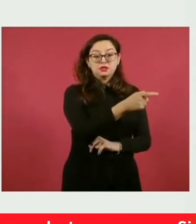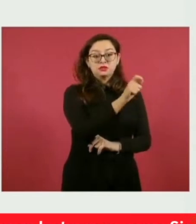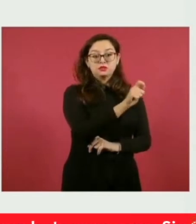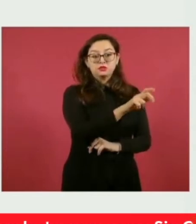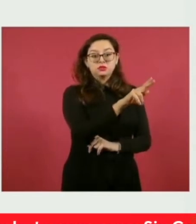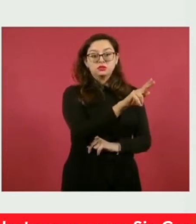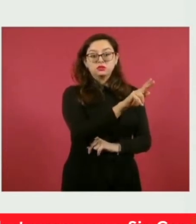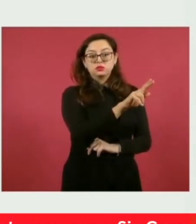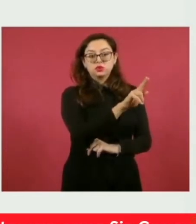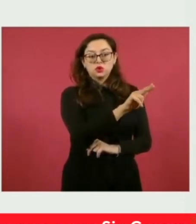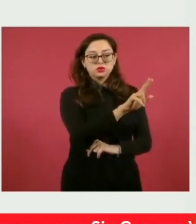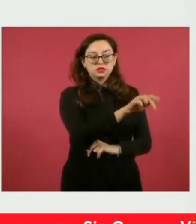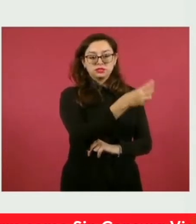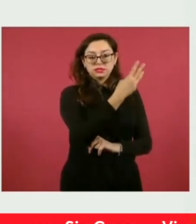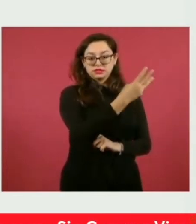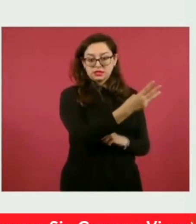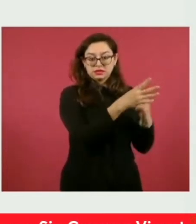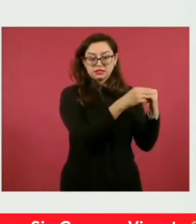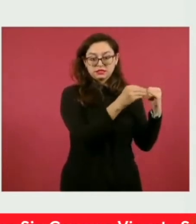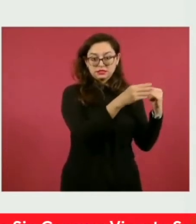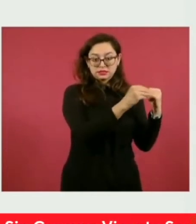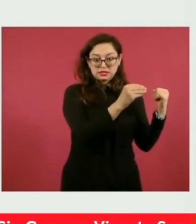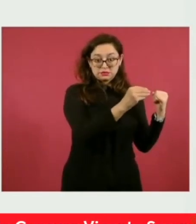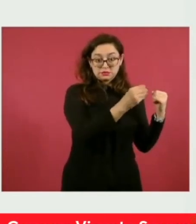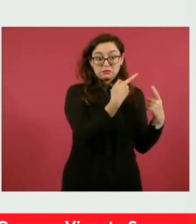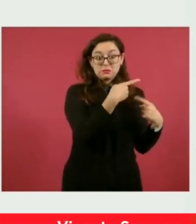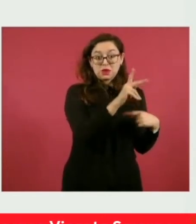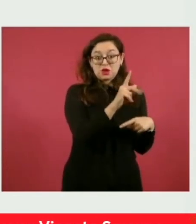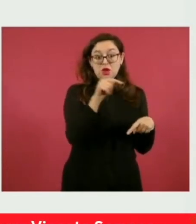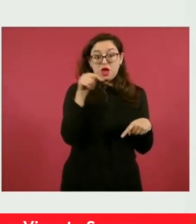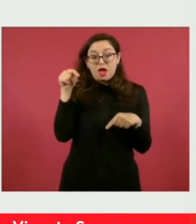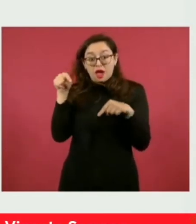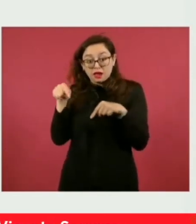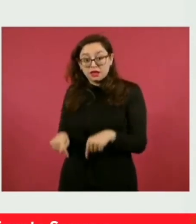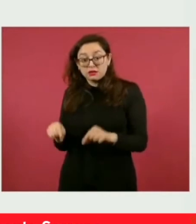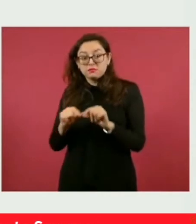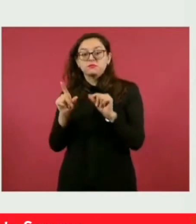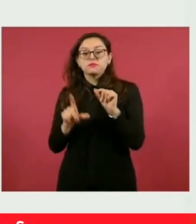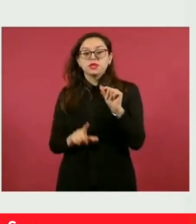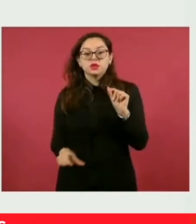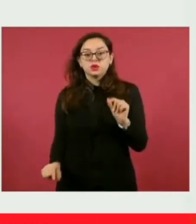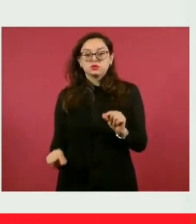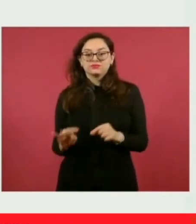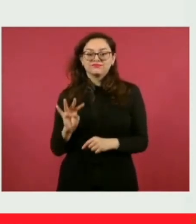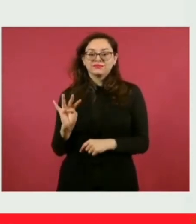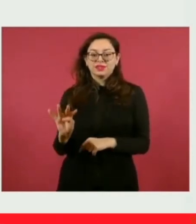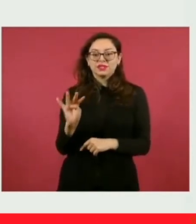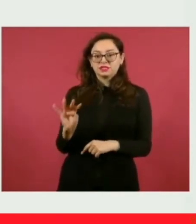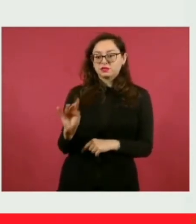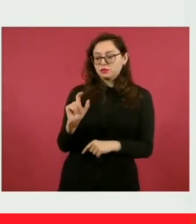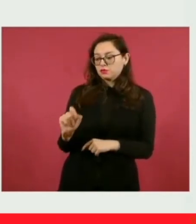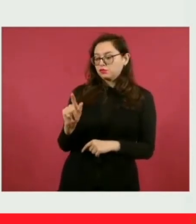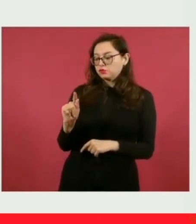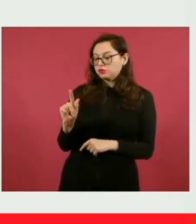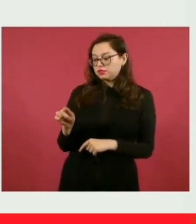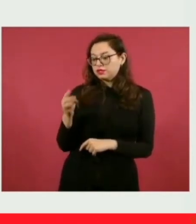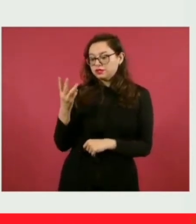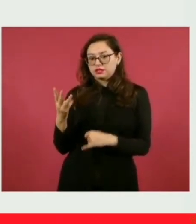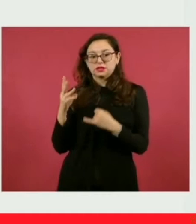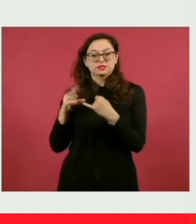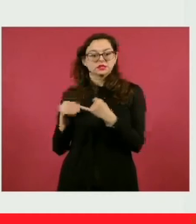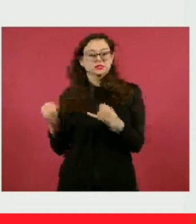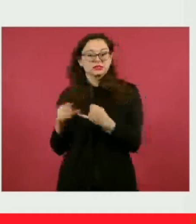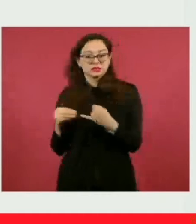Sin embargo, a nivel nacional el promedio es de 19 pesos con 73 centavos. En esa misma fecha, en el